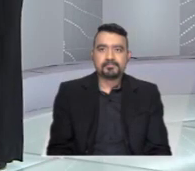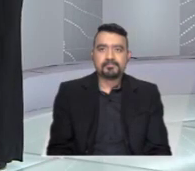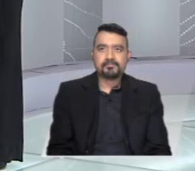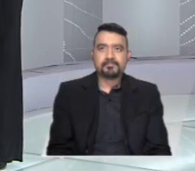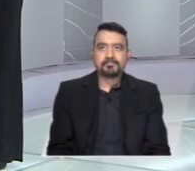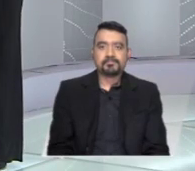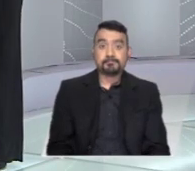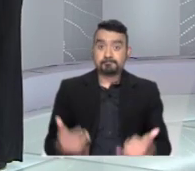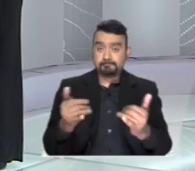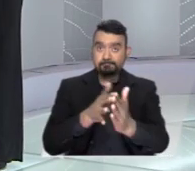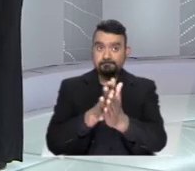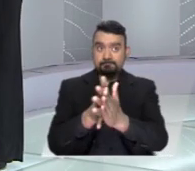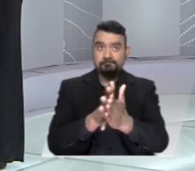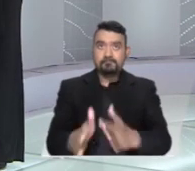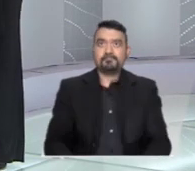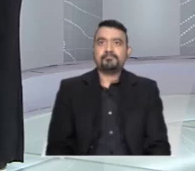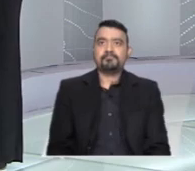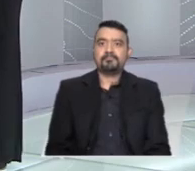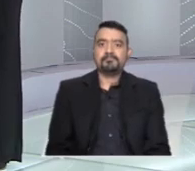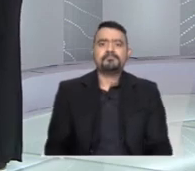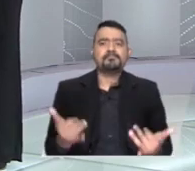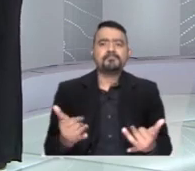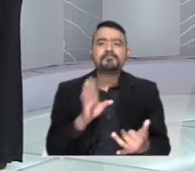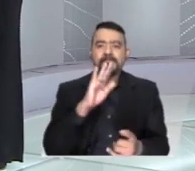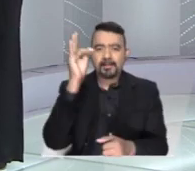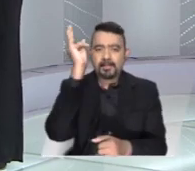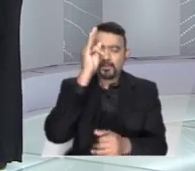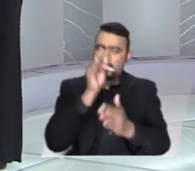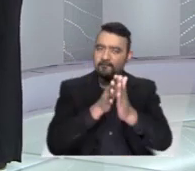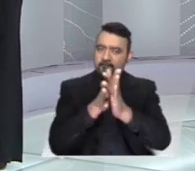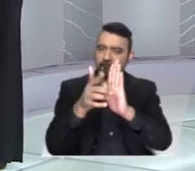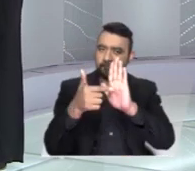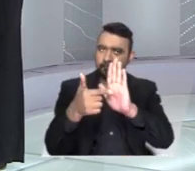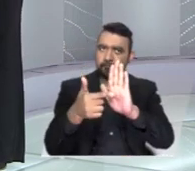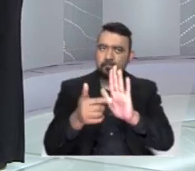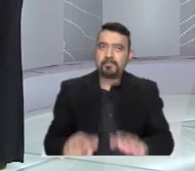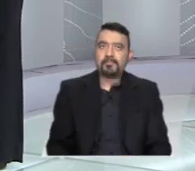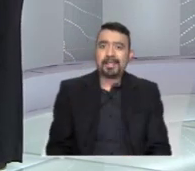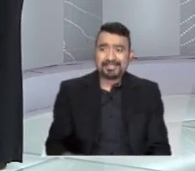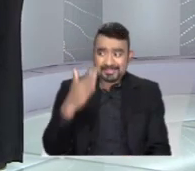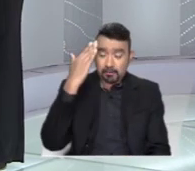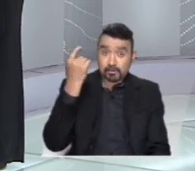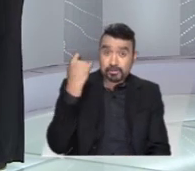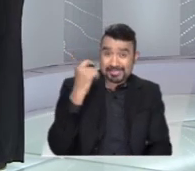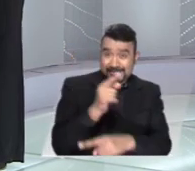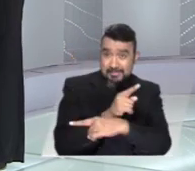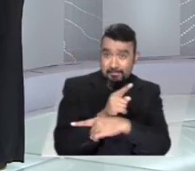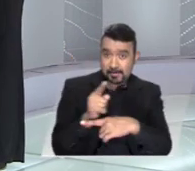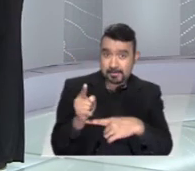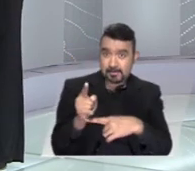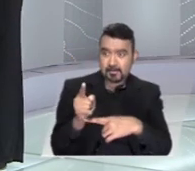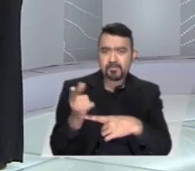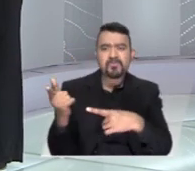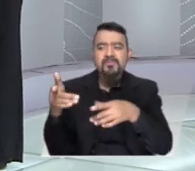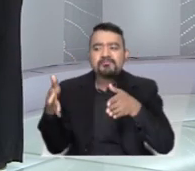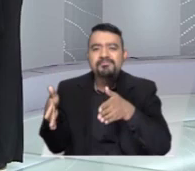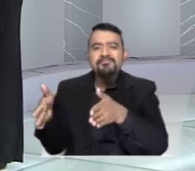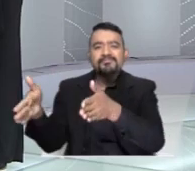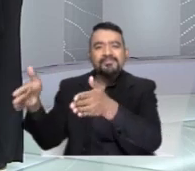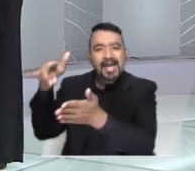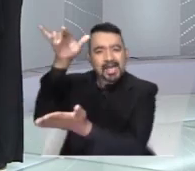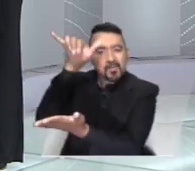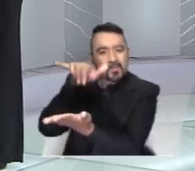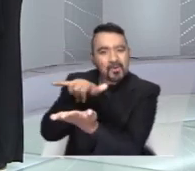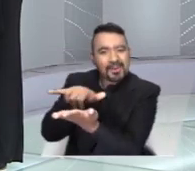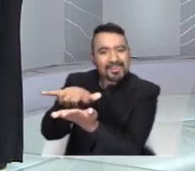Bienvenidos a Antioquia Pide Pista, informe especial de Teleantioquia Noticias. La emergencia de esta semana en el aeropuerto José María Córdoba